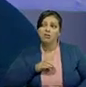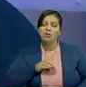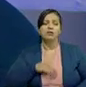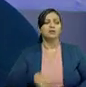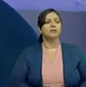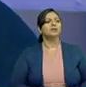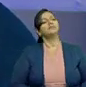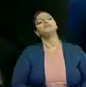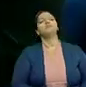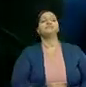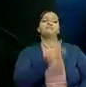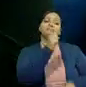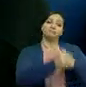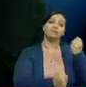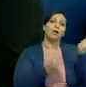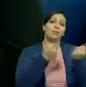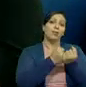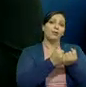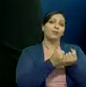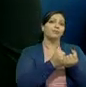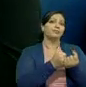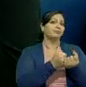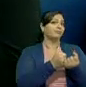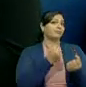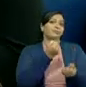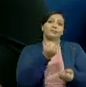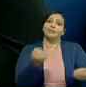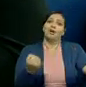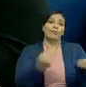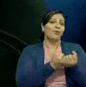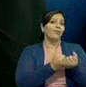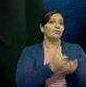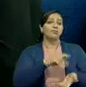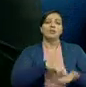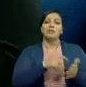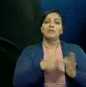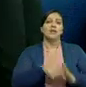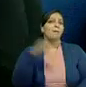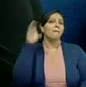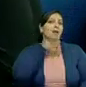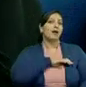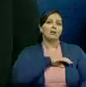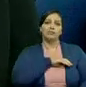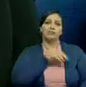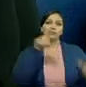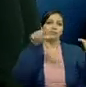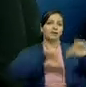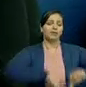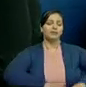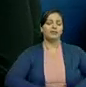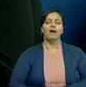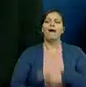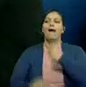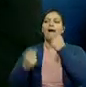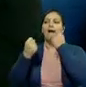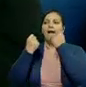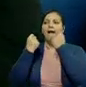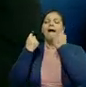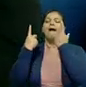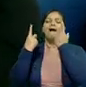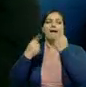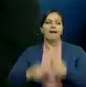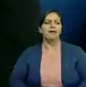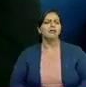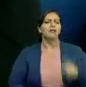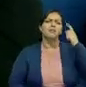terribles. Monseñor, me queda claro. Ahora, en ese sentido, ustedes, entiendo, han hecho un llamado, un exhorto, un planteamiento a la Asamblea. Concretamente,